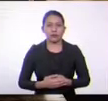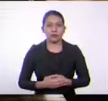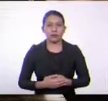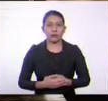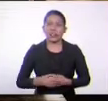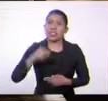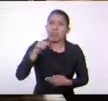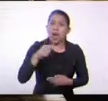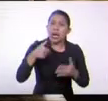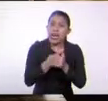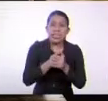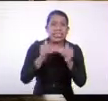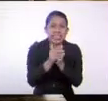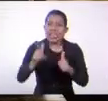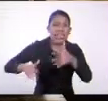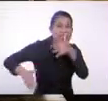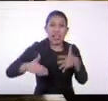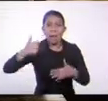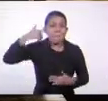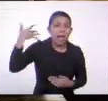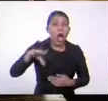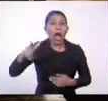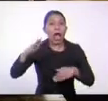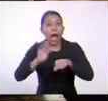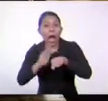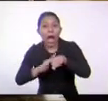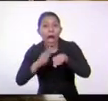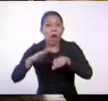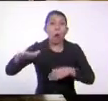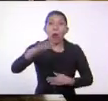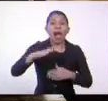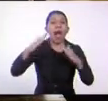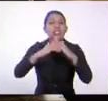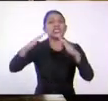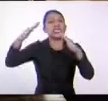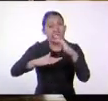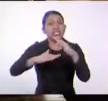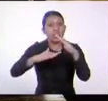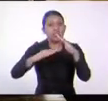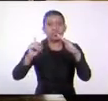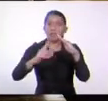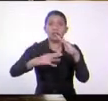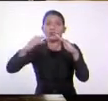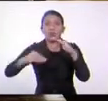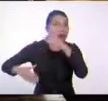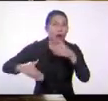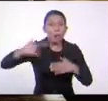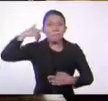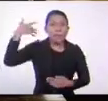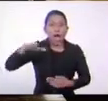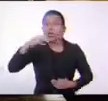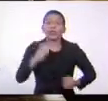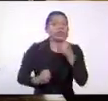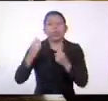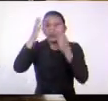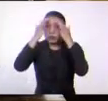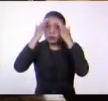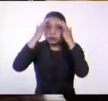Hay un gran problema con los robots. Nos comunican que instemos a la gente a quedarse en lugares cerrados, ya que los robots...